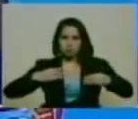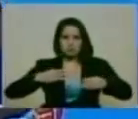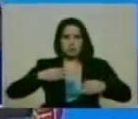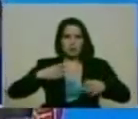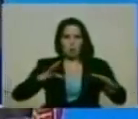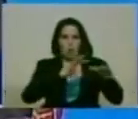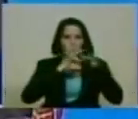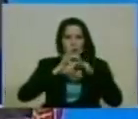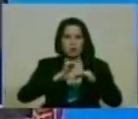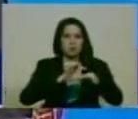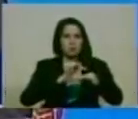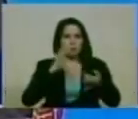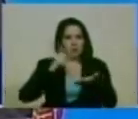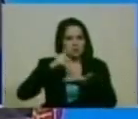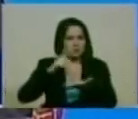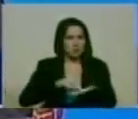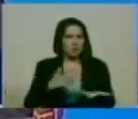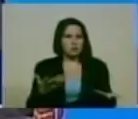unido.